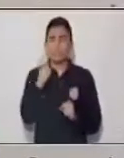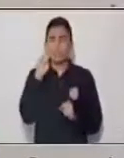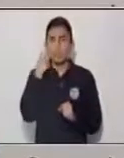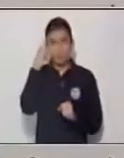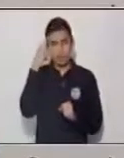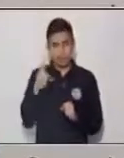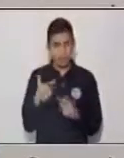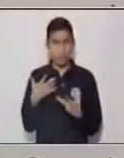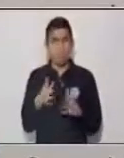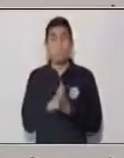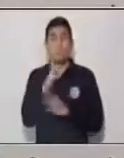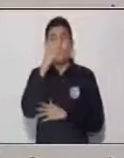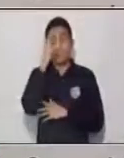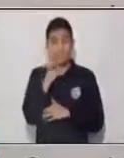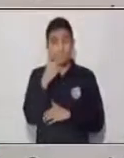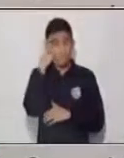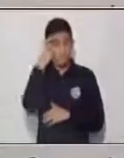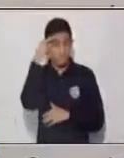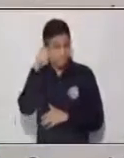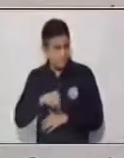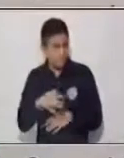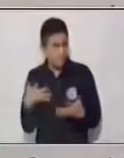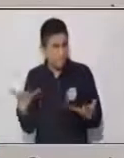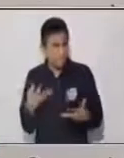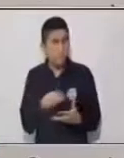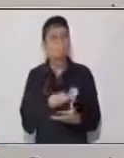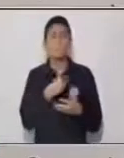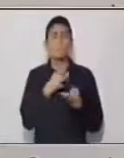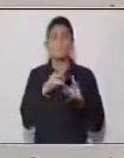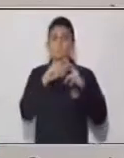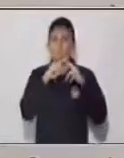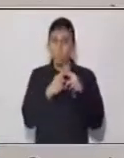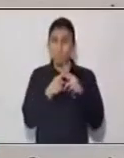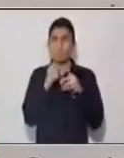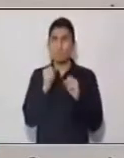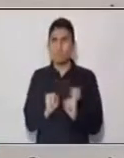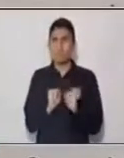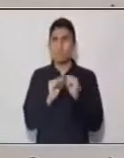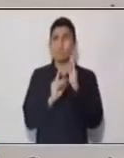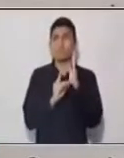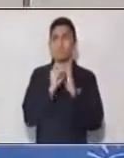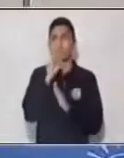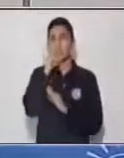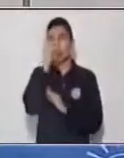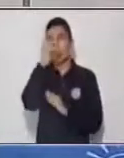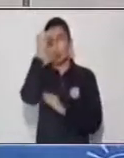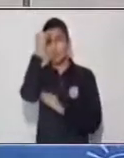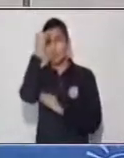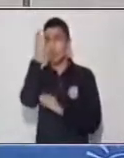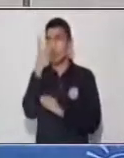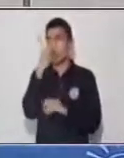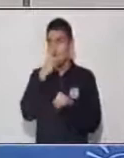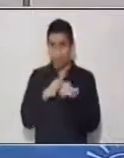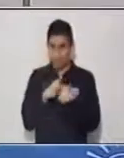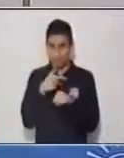hoy. Así que hoy vamos a desarrollar un concepto de dos que